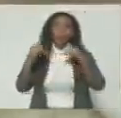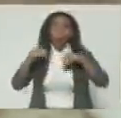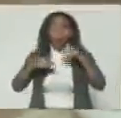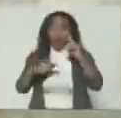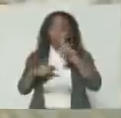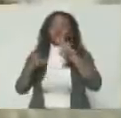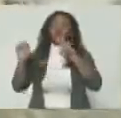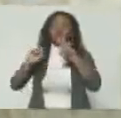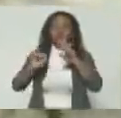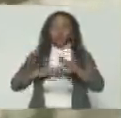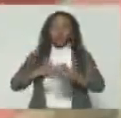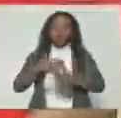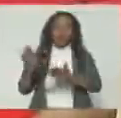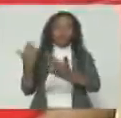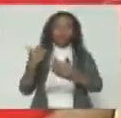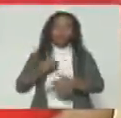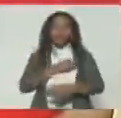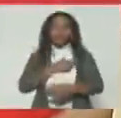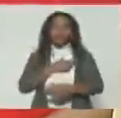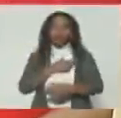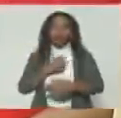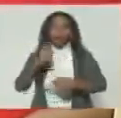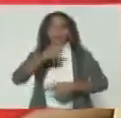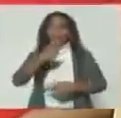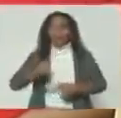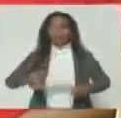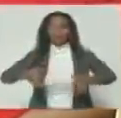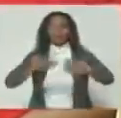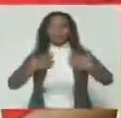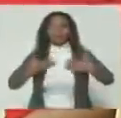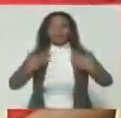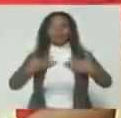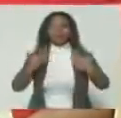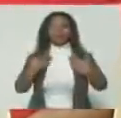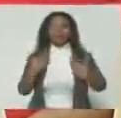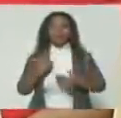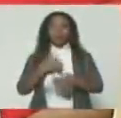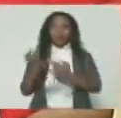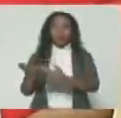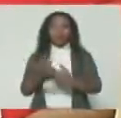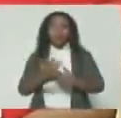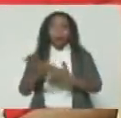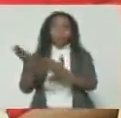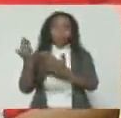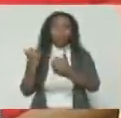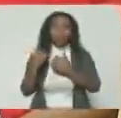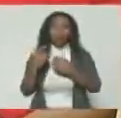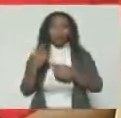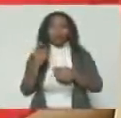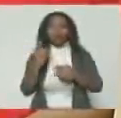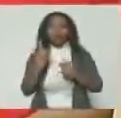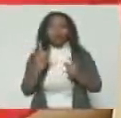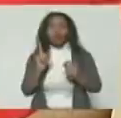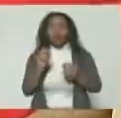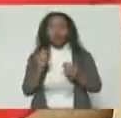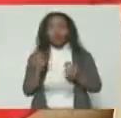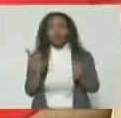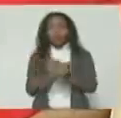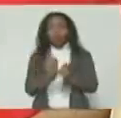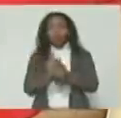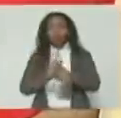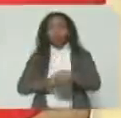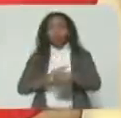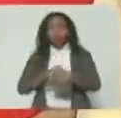usted, presidente. La gente está entusiasmada, emocionada. Hemos recibido su apoyo en muy corto tiempo,